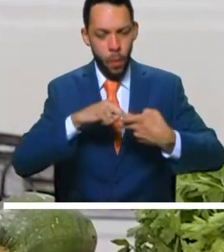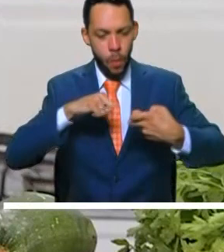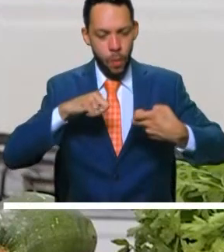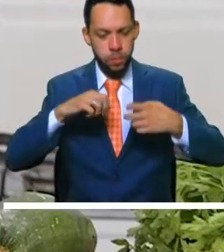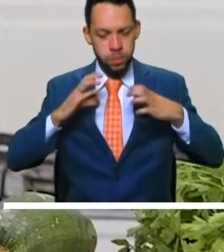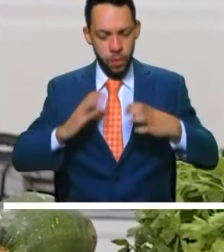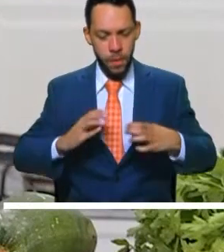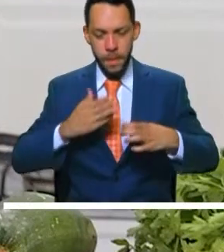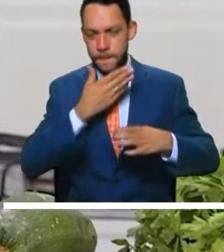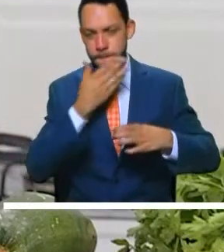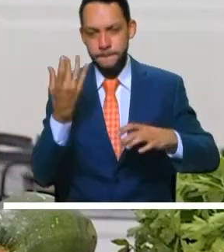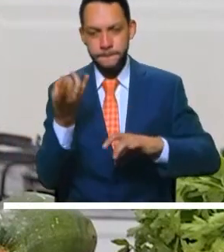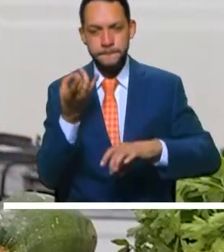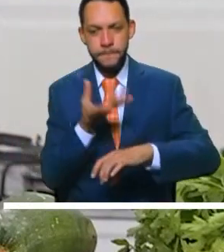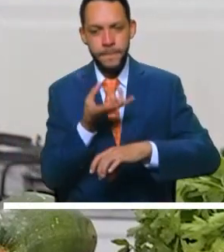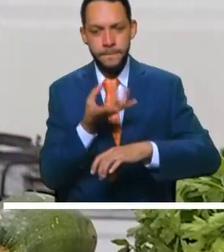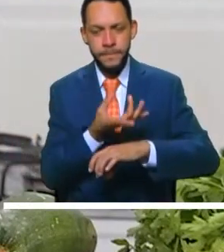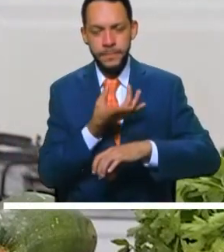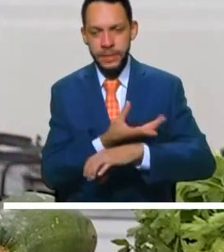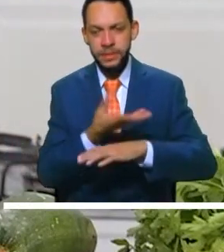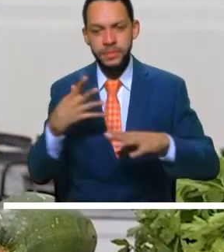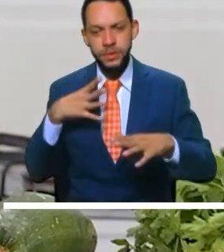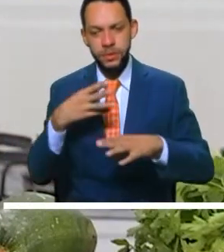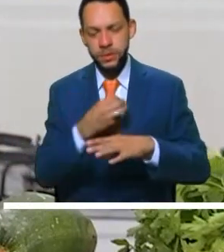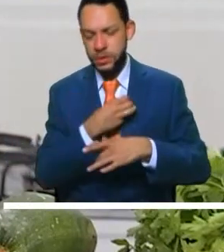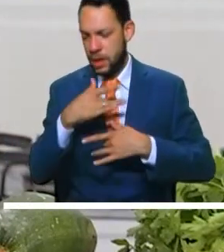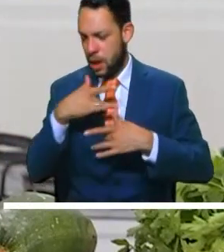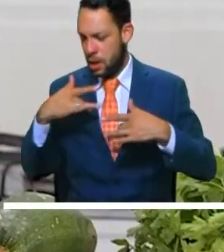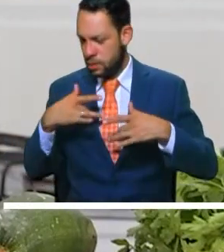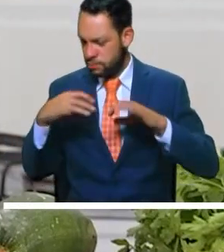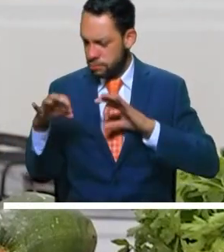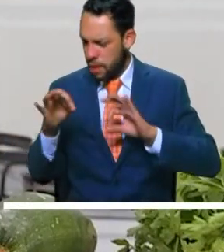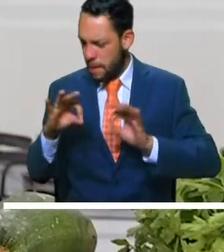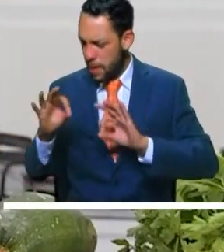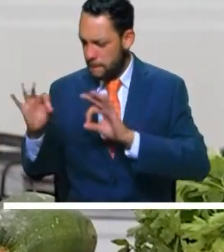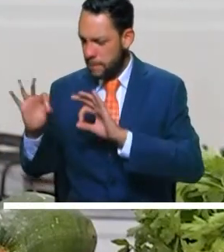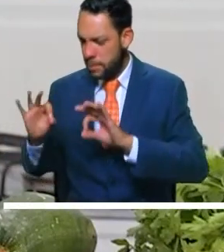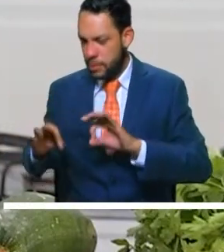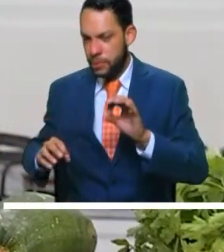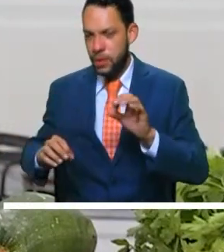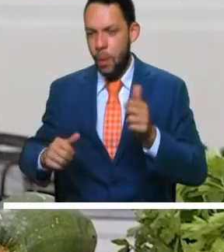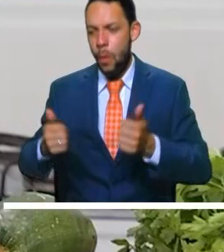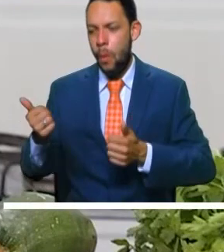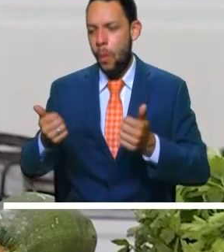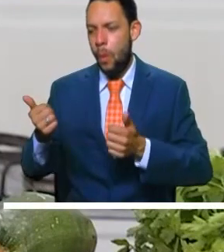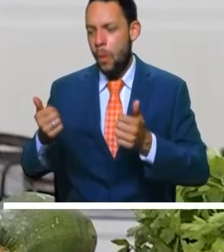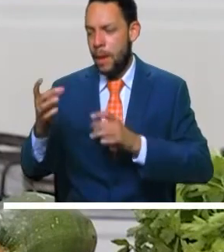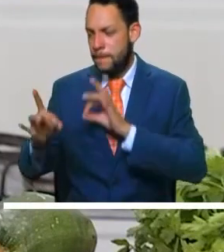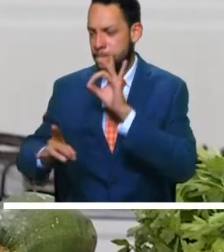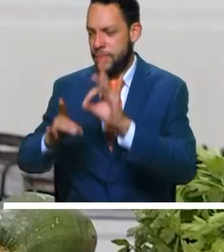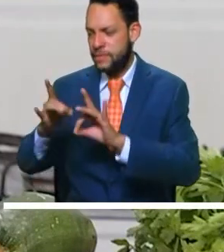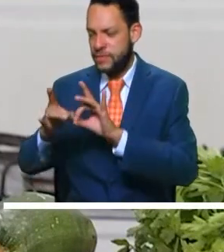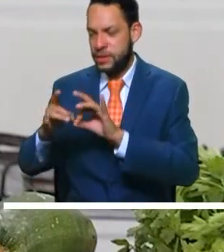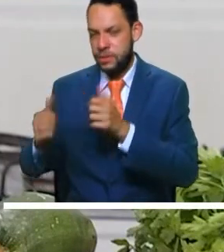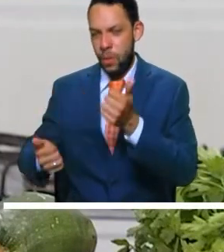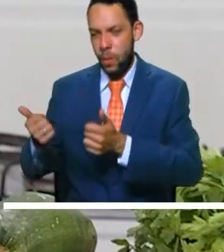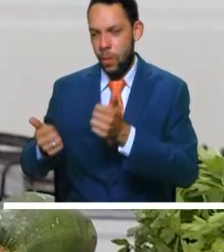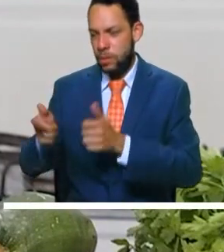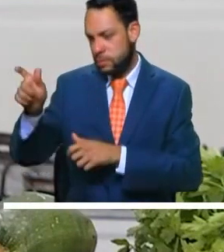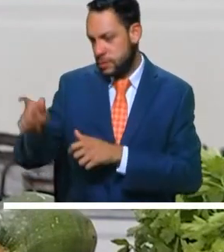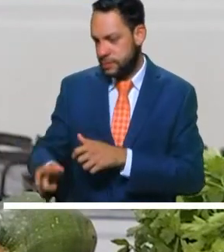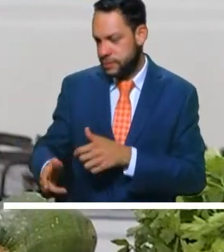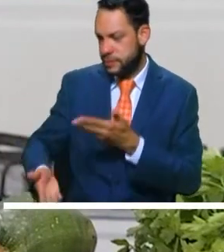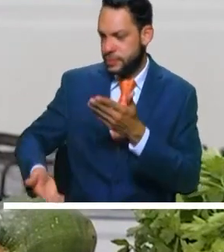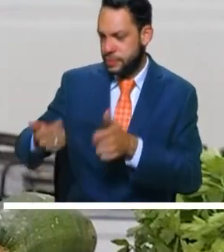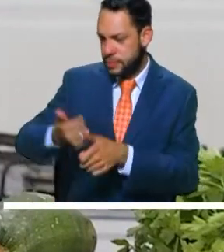manera. Lo que hace la medicina funcional es evaluar cuál es la alimentación adecuada para cada persona